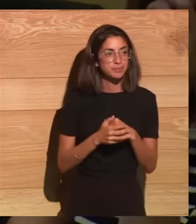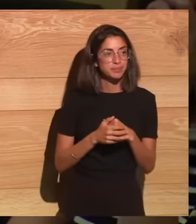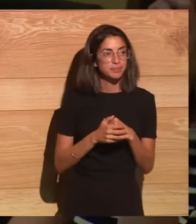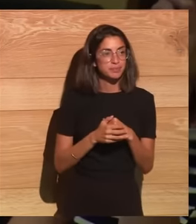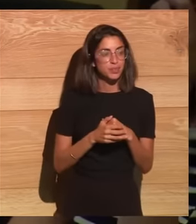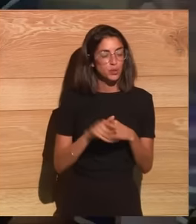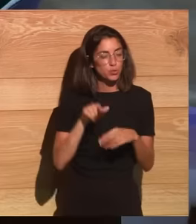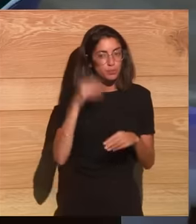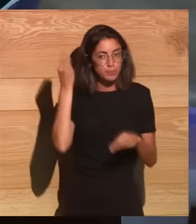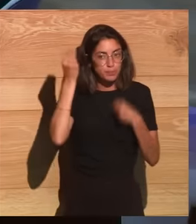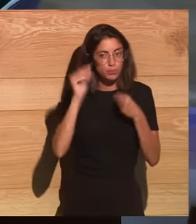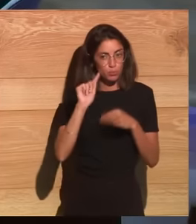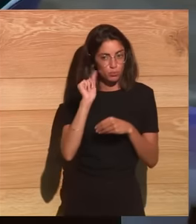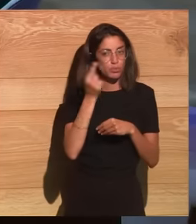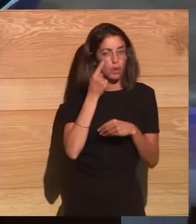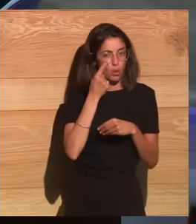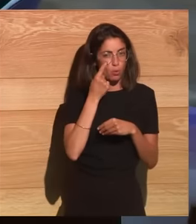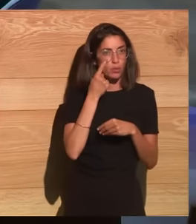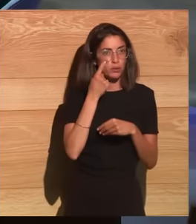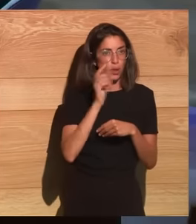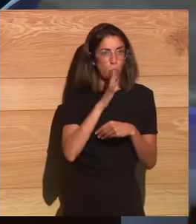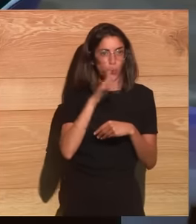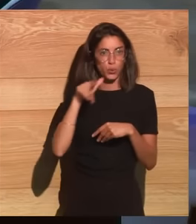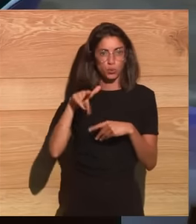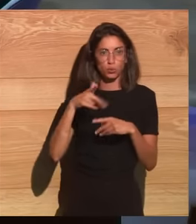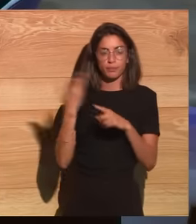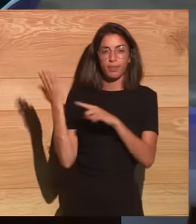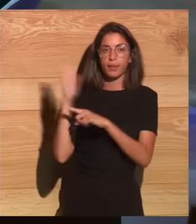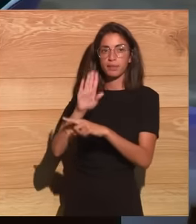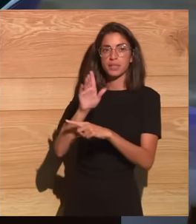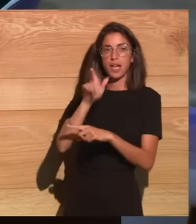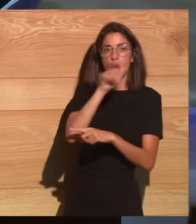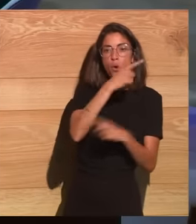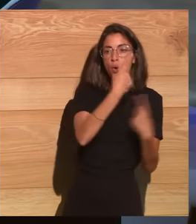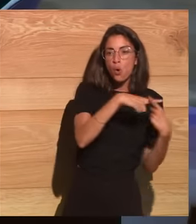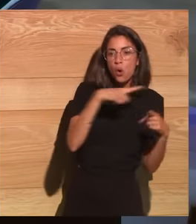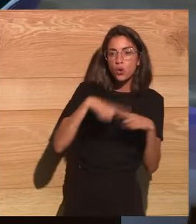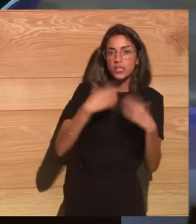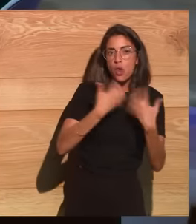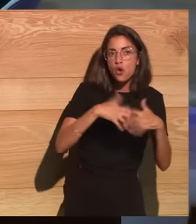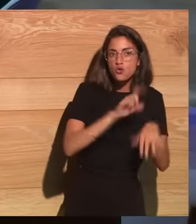¿Te das cuenta de que representas todo aquello que no funciona?